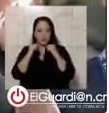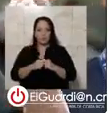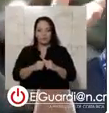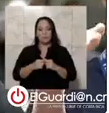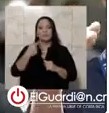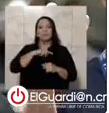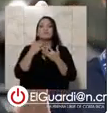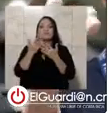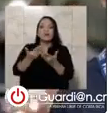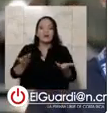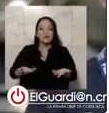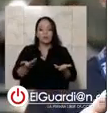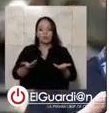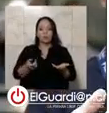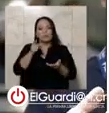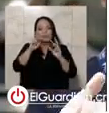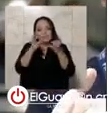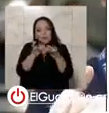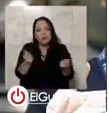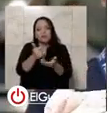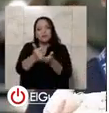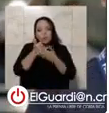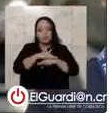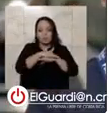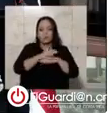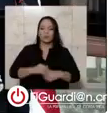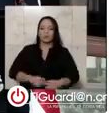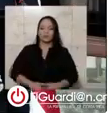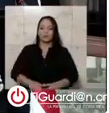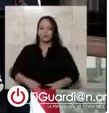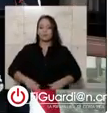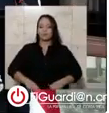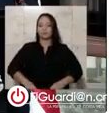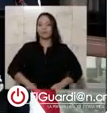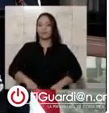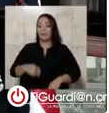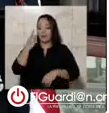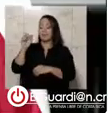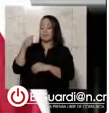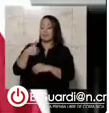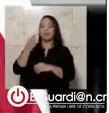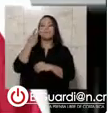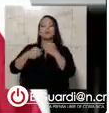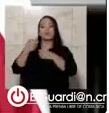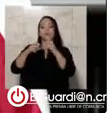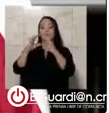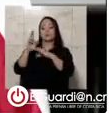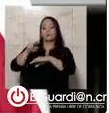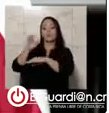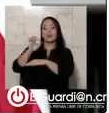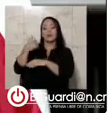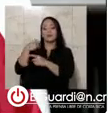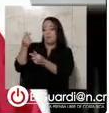estamos esperando que esto se resuelva. Ayúdenos, por favor. Sí, señor, el problema es que la Comisión Nacional de Emergencia lo que tiene es un